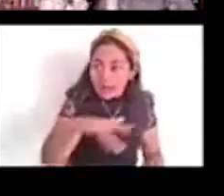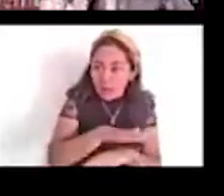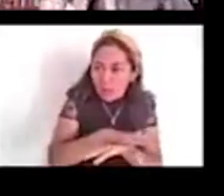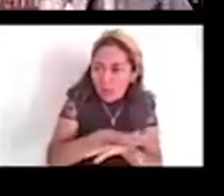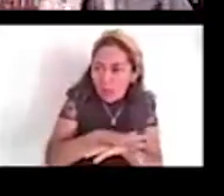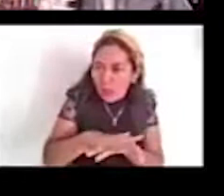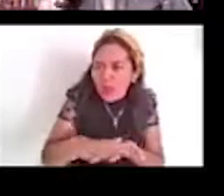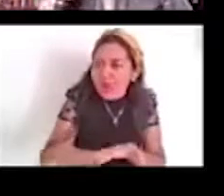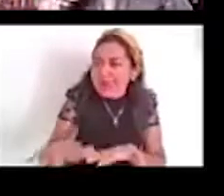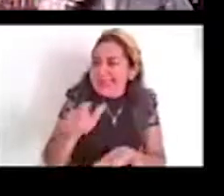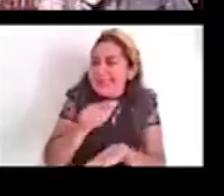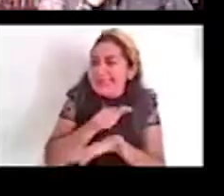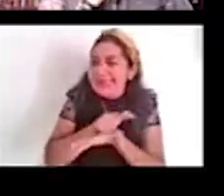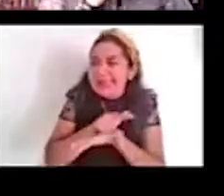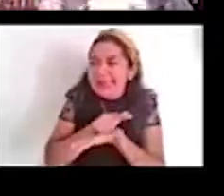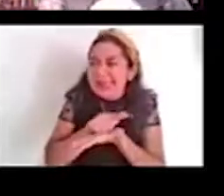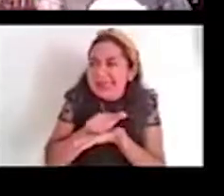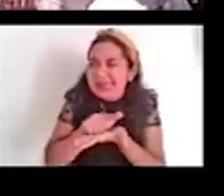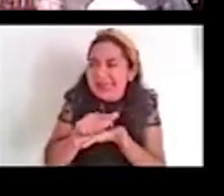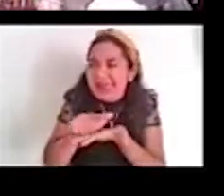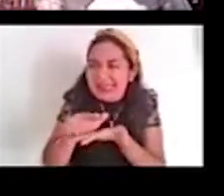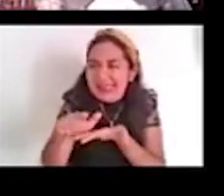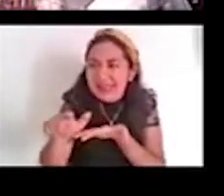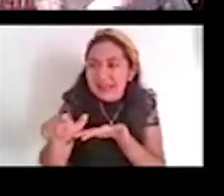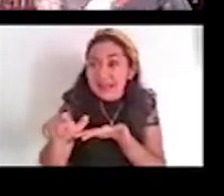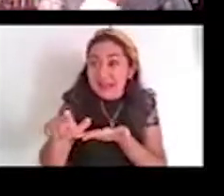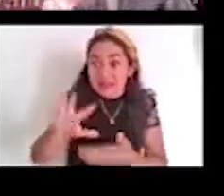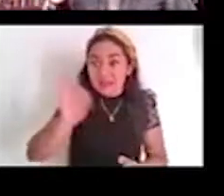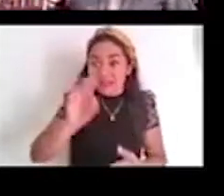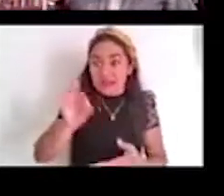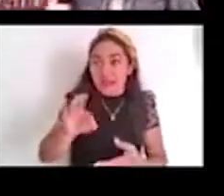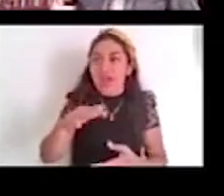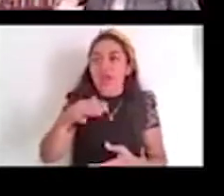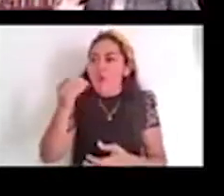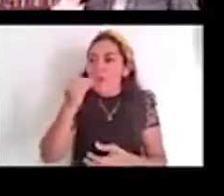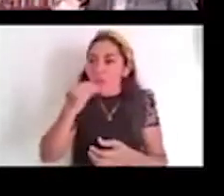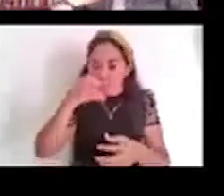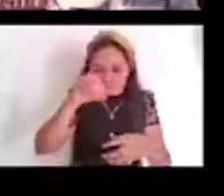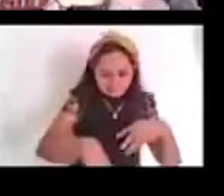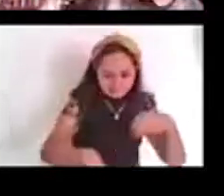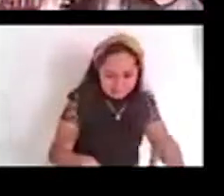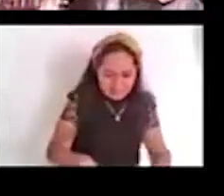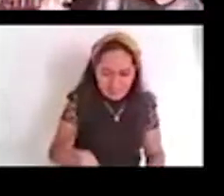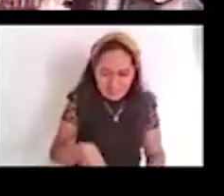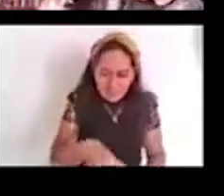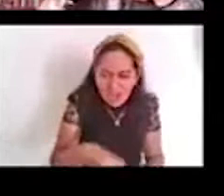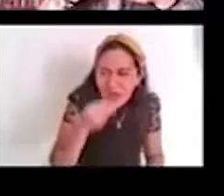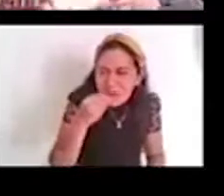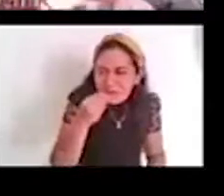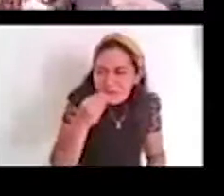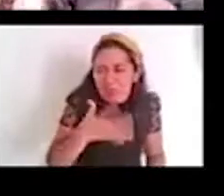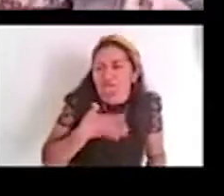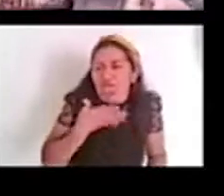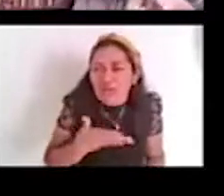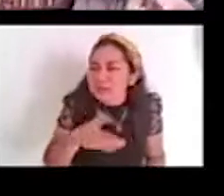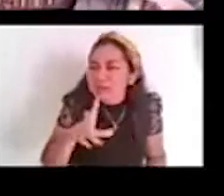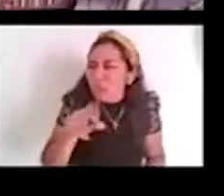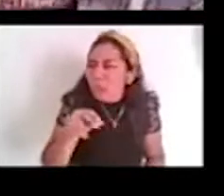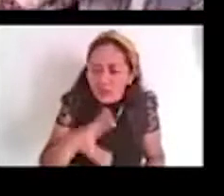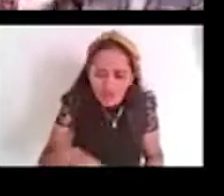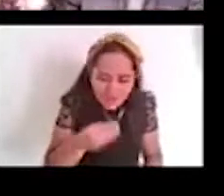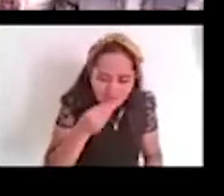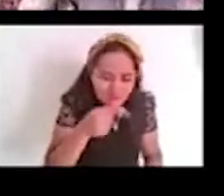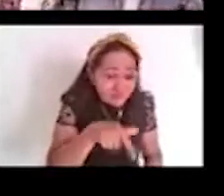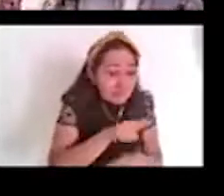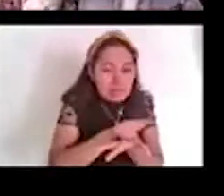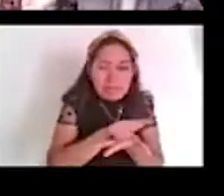obrados, que no daría asco comer de ellos. O sea, tú imagínate que la Maruchán, ¿no?